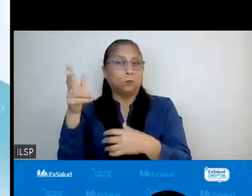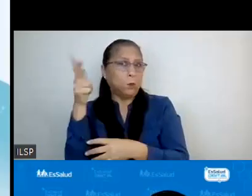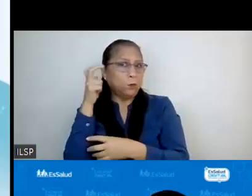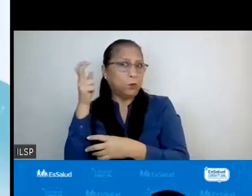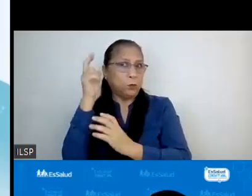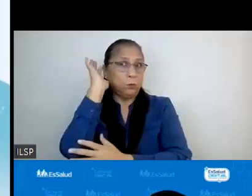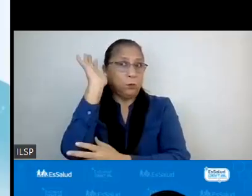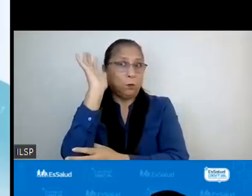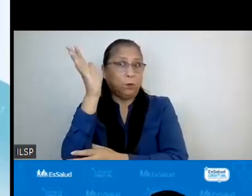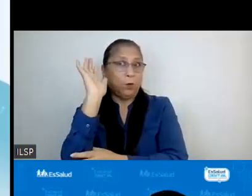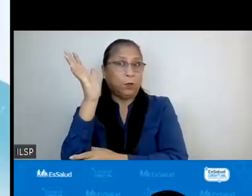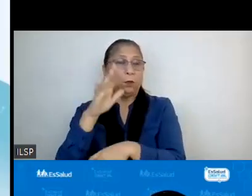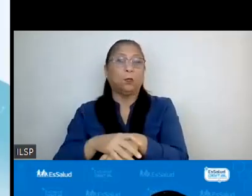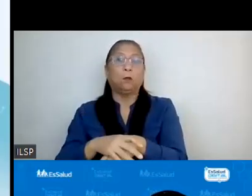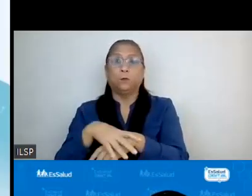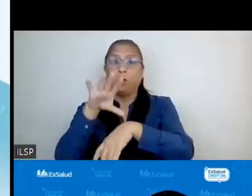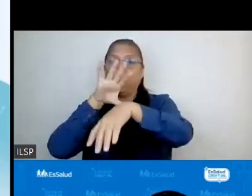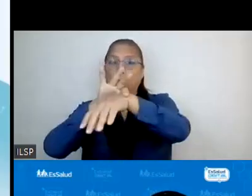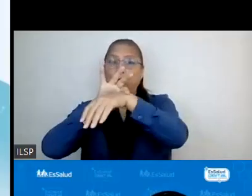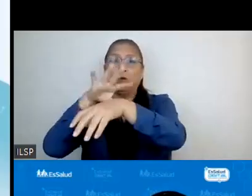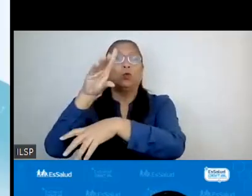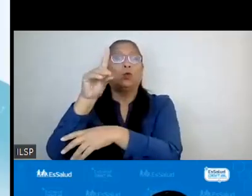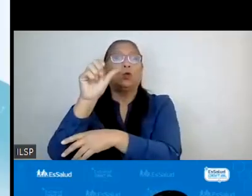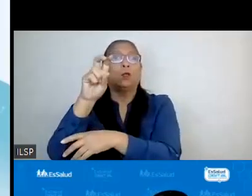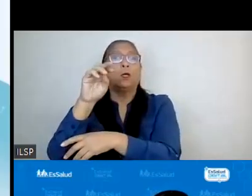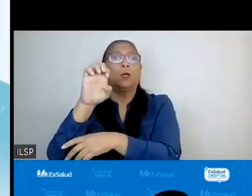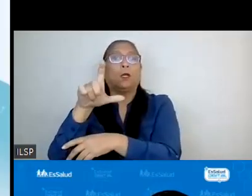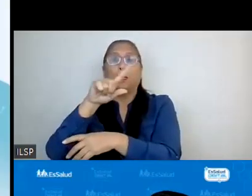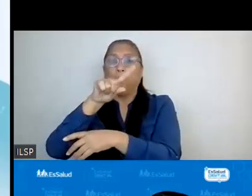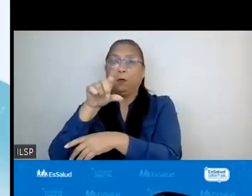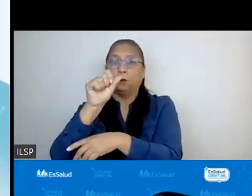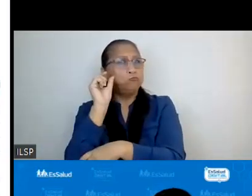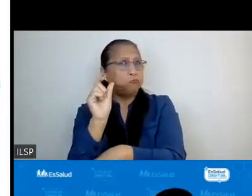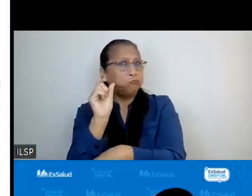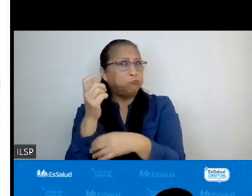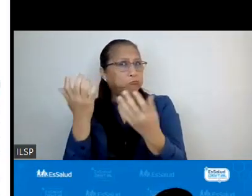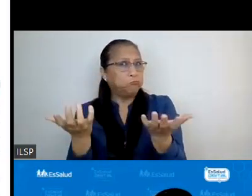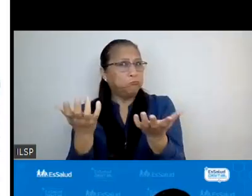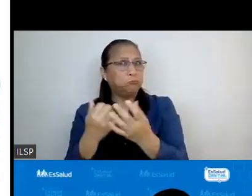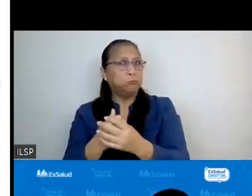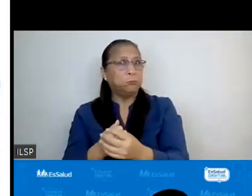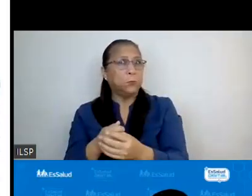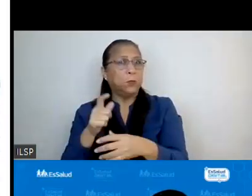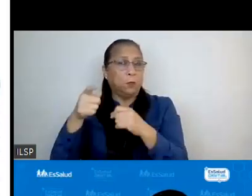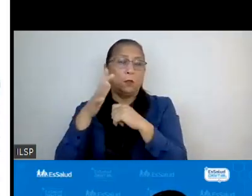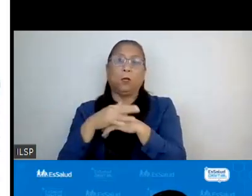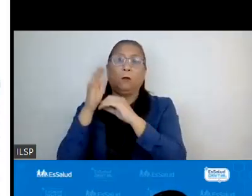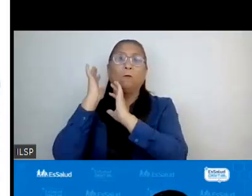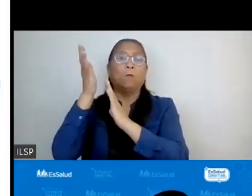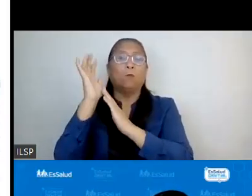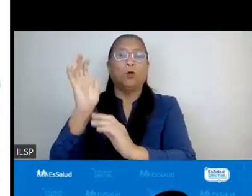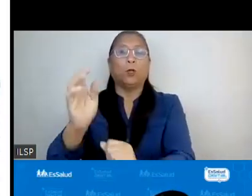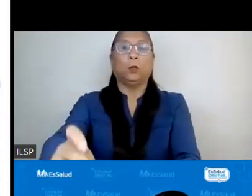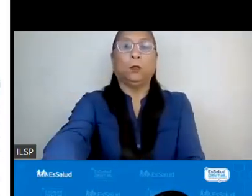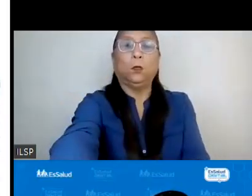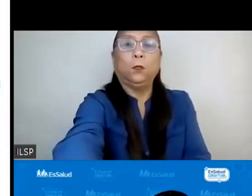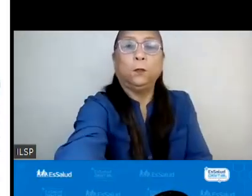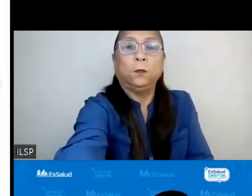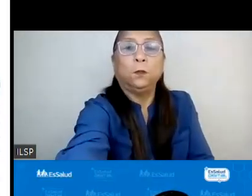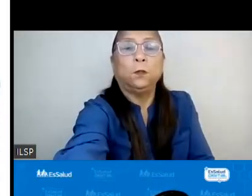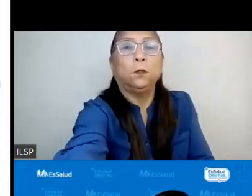el doctor Daniel Sarac Lemor. Así que vamos a conocer un poco de nuestro ponente. El doctor Daniel Sarac Lemor, él es